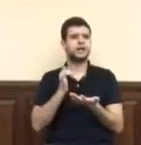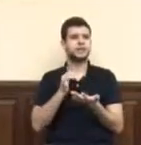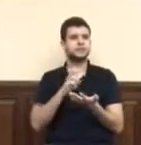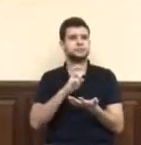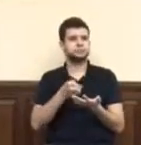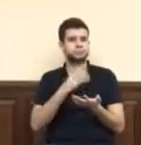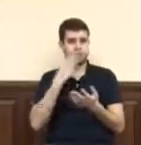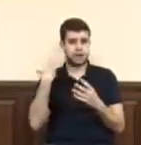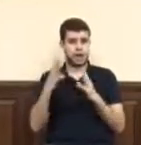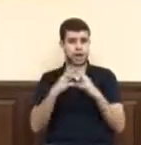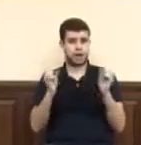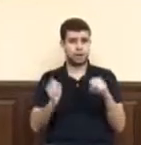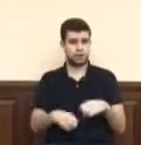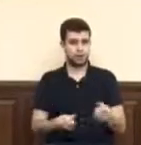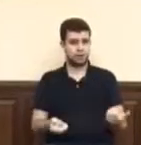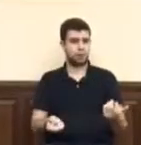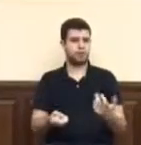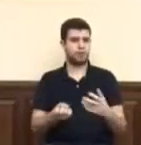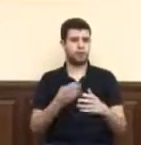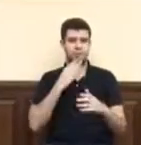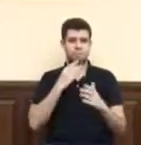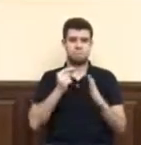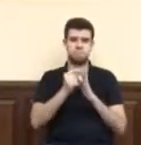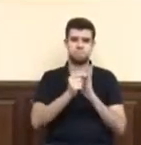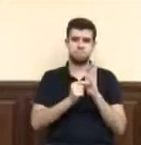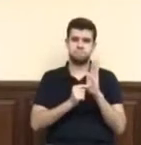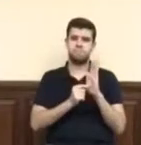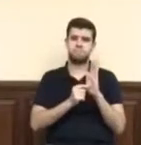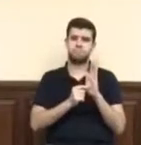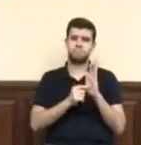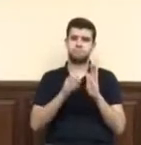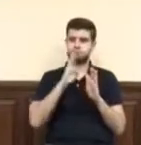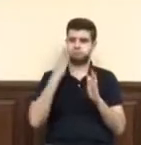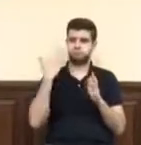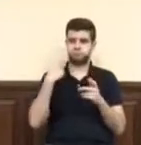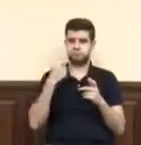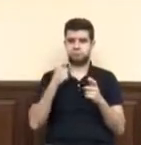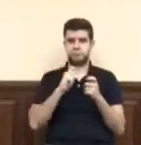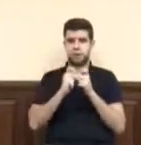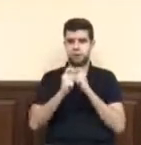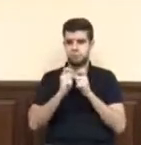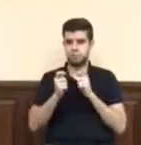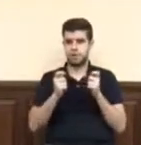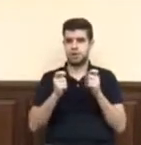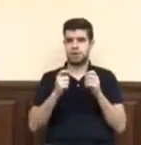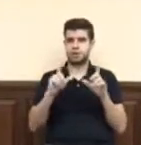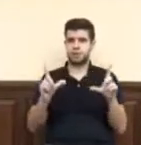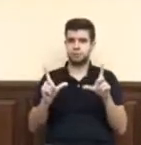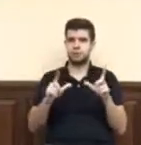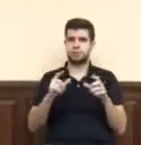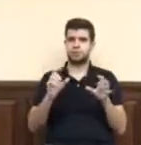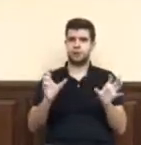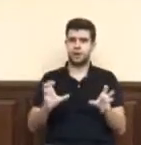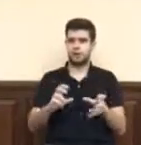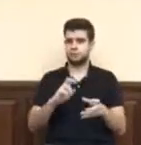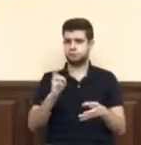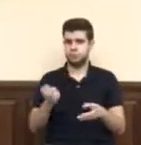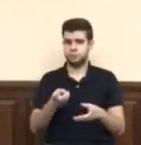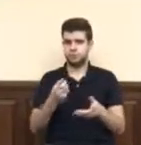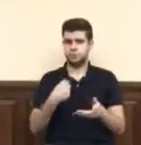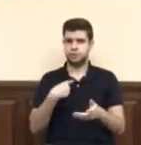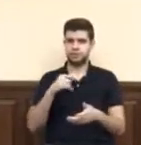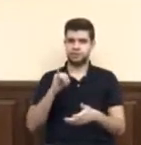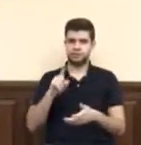boato en los medios de comunicación, como ya se ha referido. Es cierto, yo también tengo las